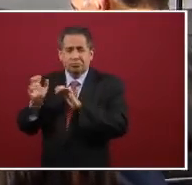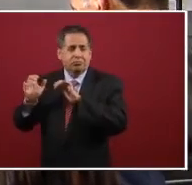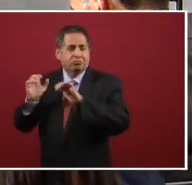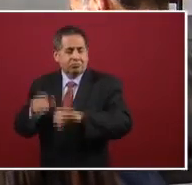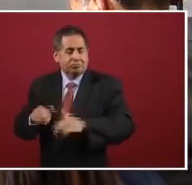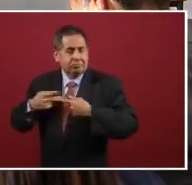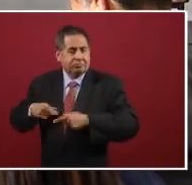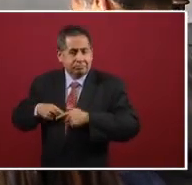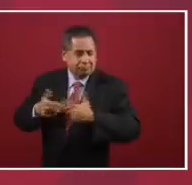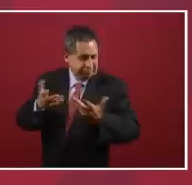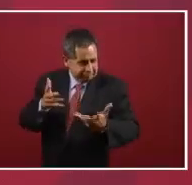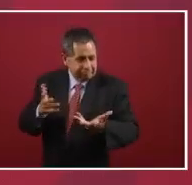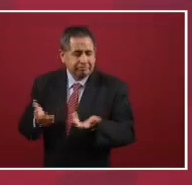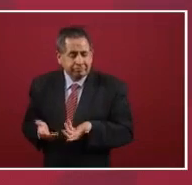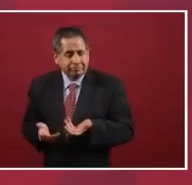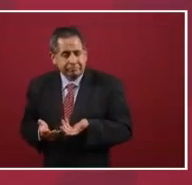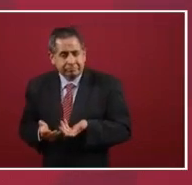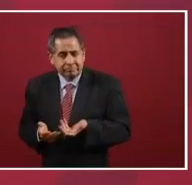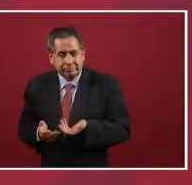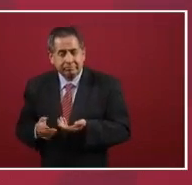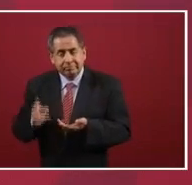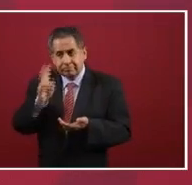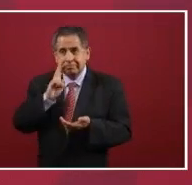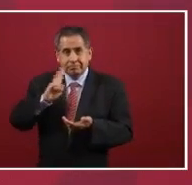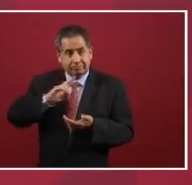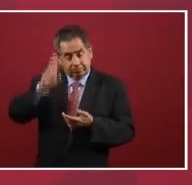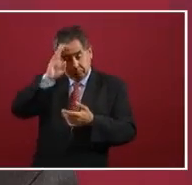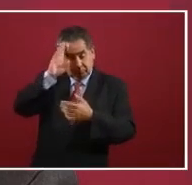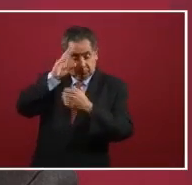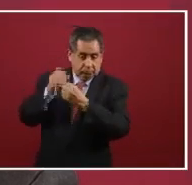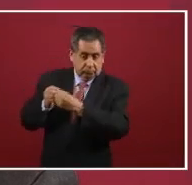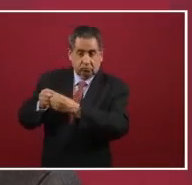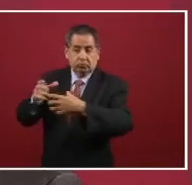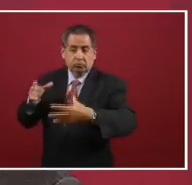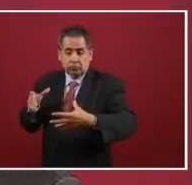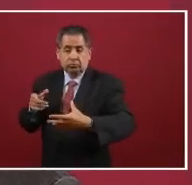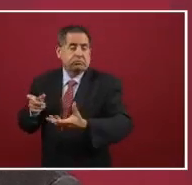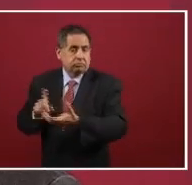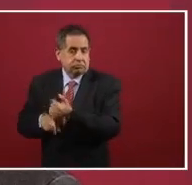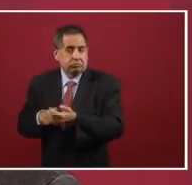vez. Estaríamos creando un número increíble.